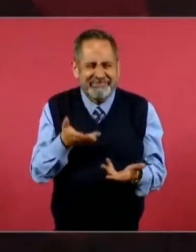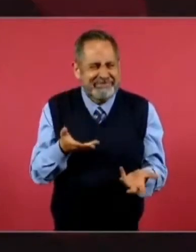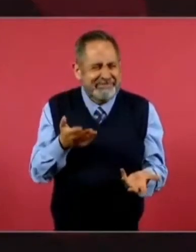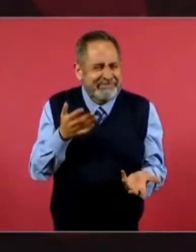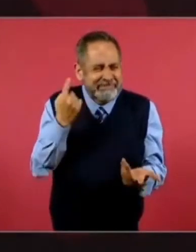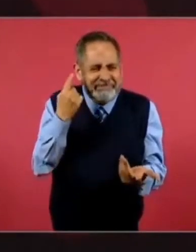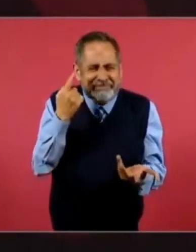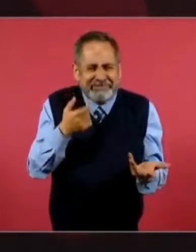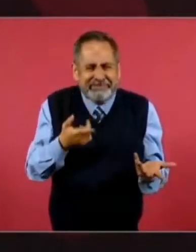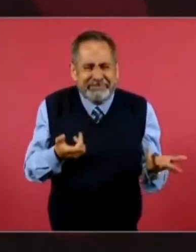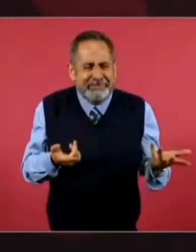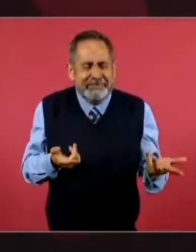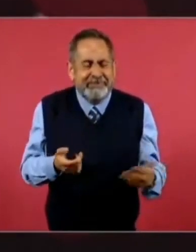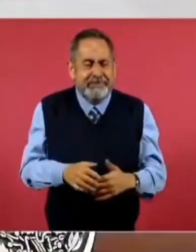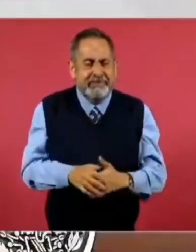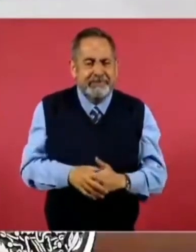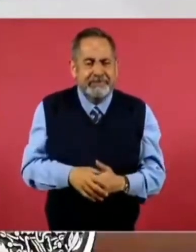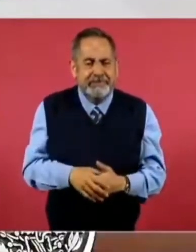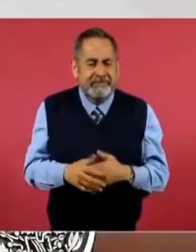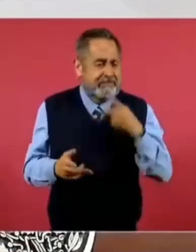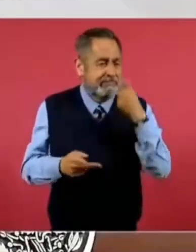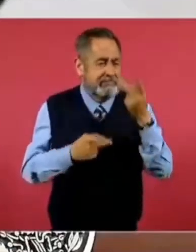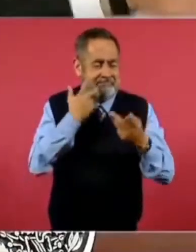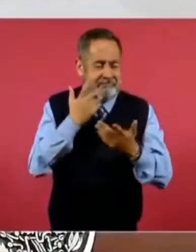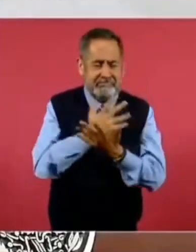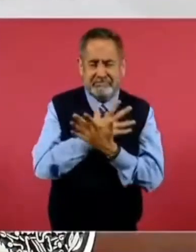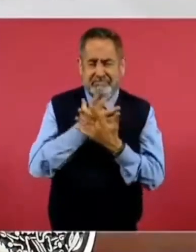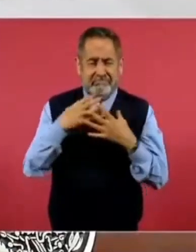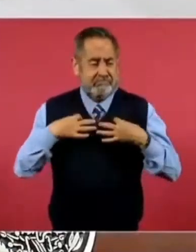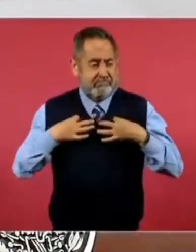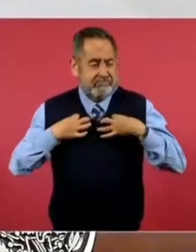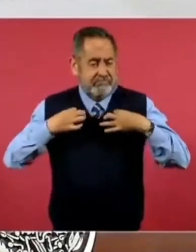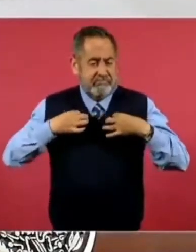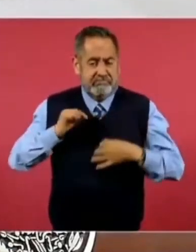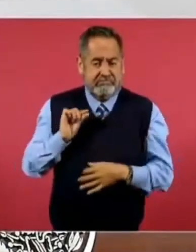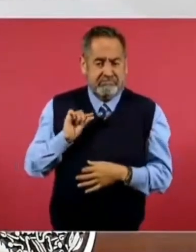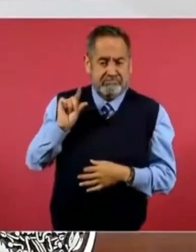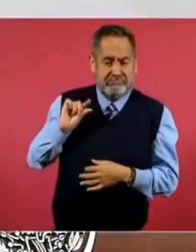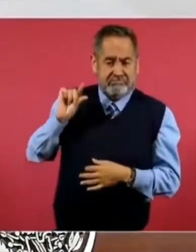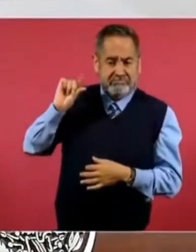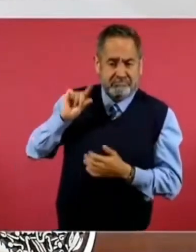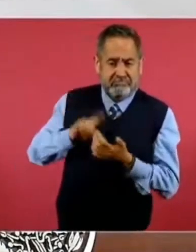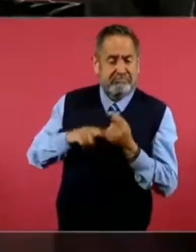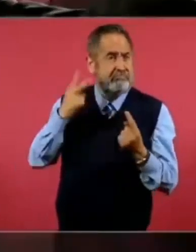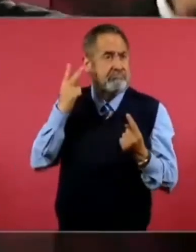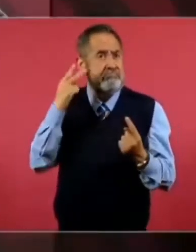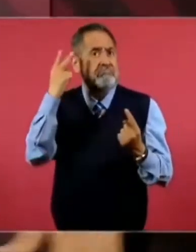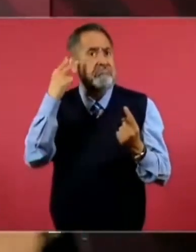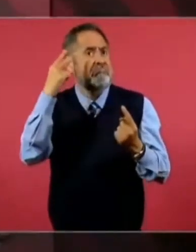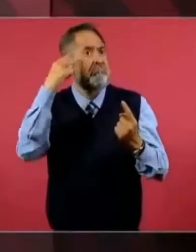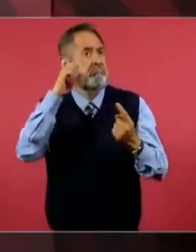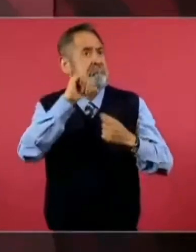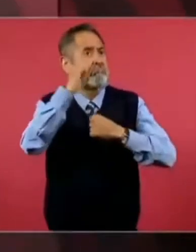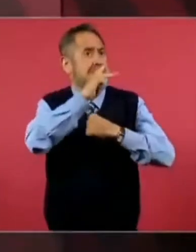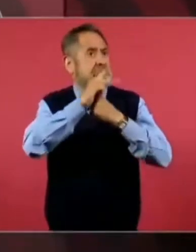eh Ya pura ropa de marca y viajes al